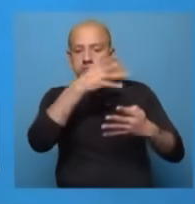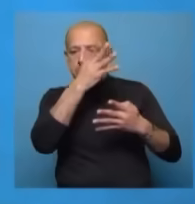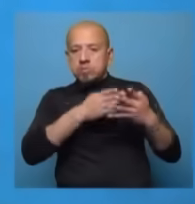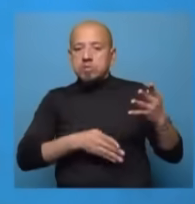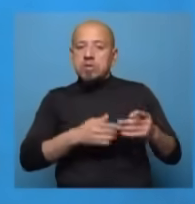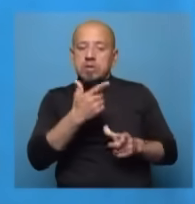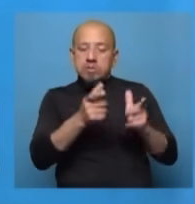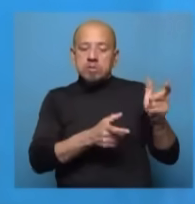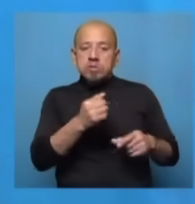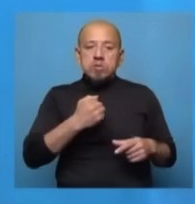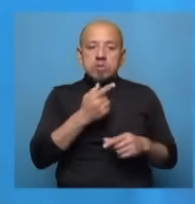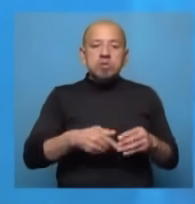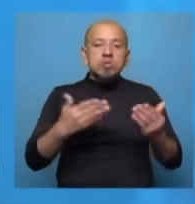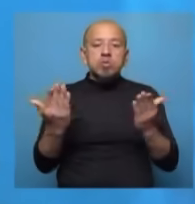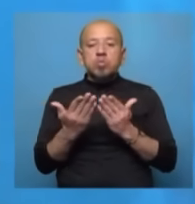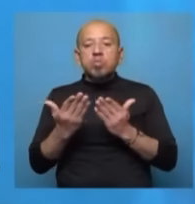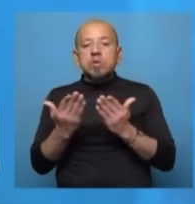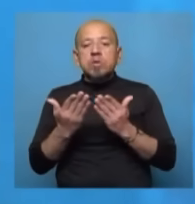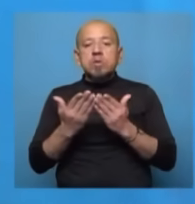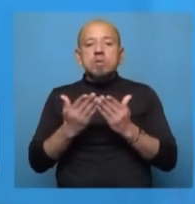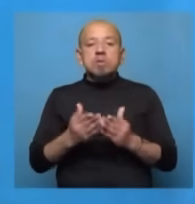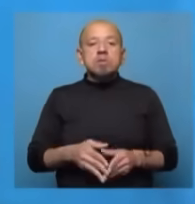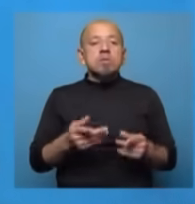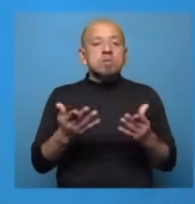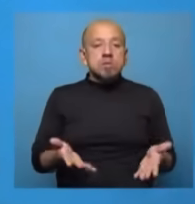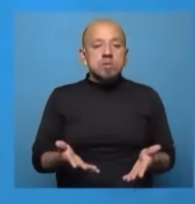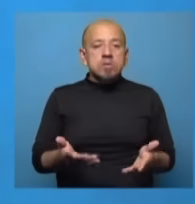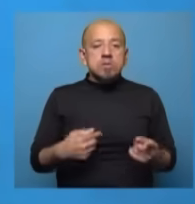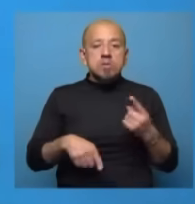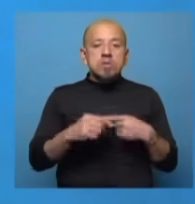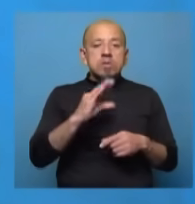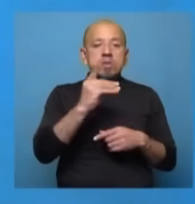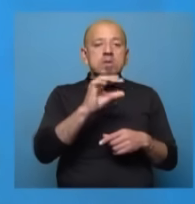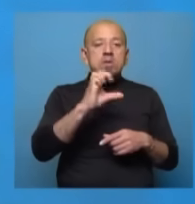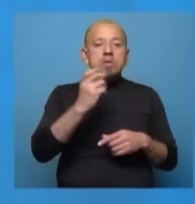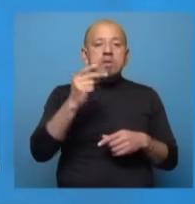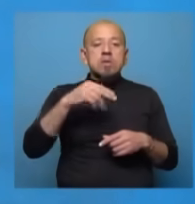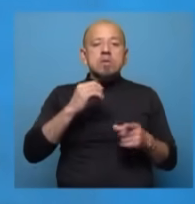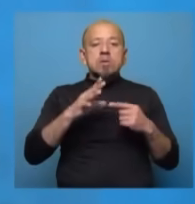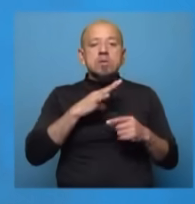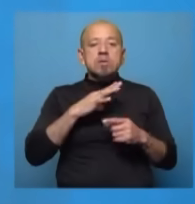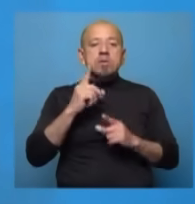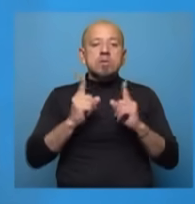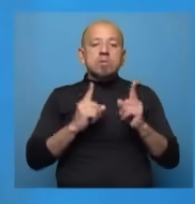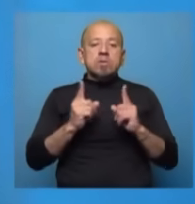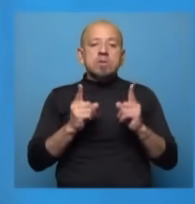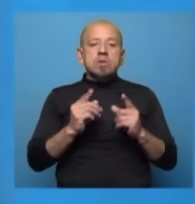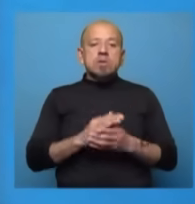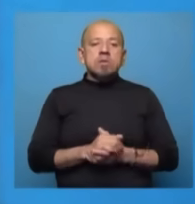víctimas a los estudiantes que es lo que más me importa y que tuvo que salir el decano a decir que teníamos dispon la